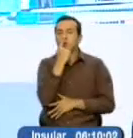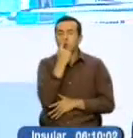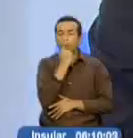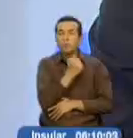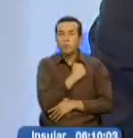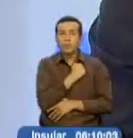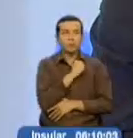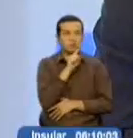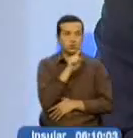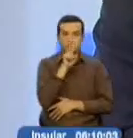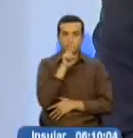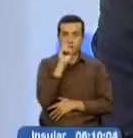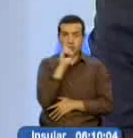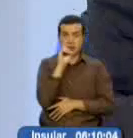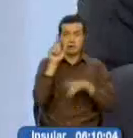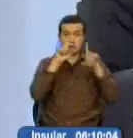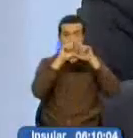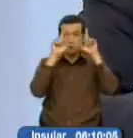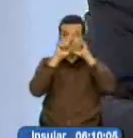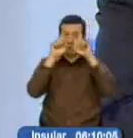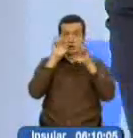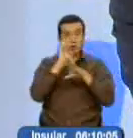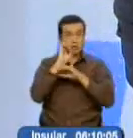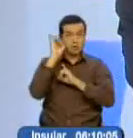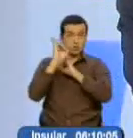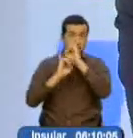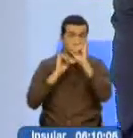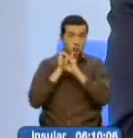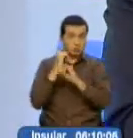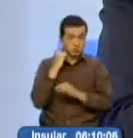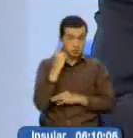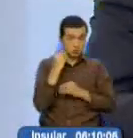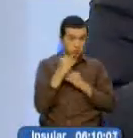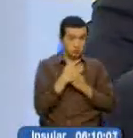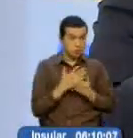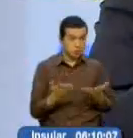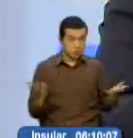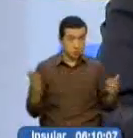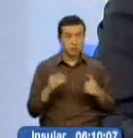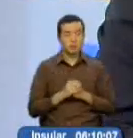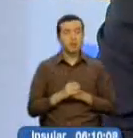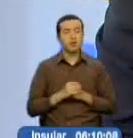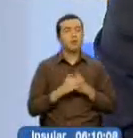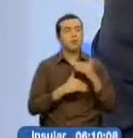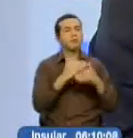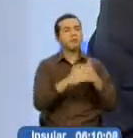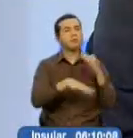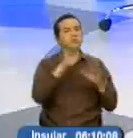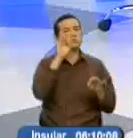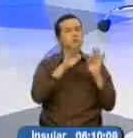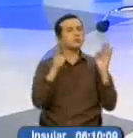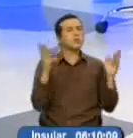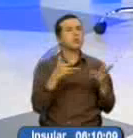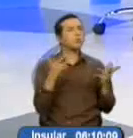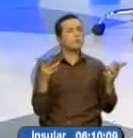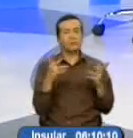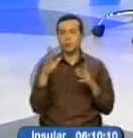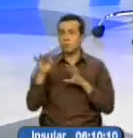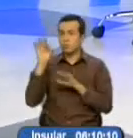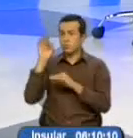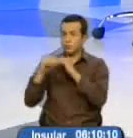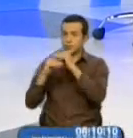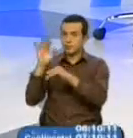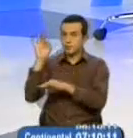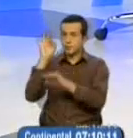sea, 120 empresas nacionales y extranjeras o más, si es que se han quedado. ¿Cuál va a ser el proceso de selección? El proceso de